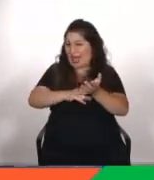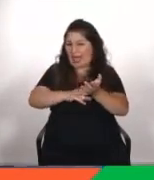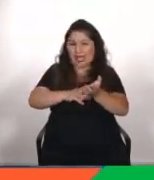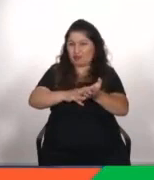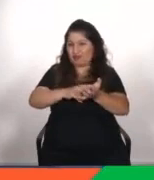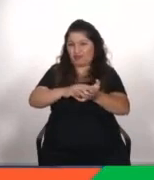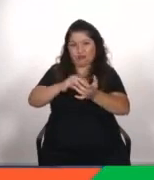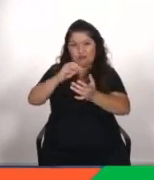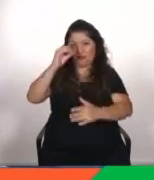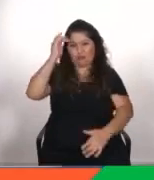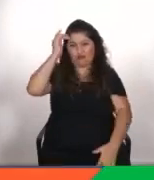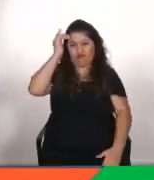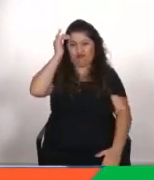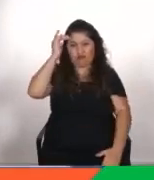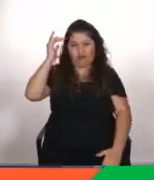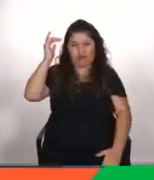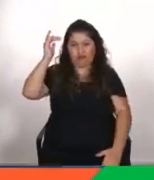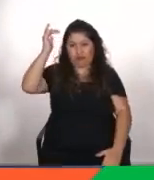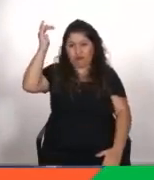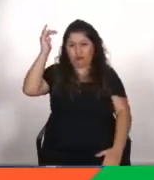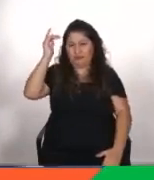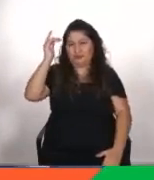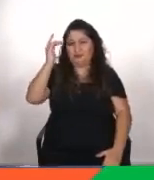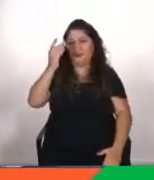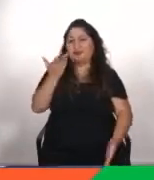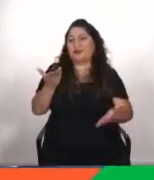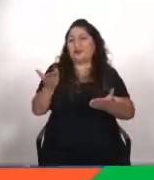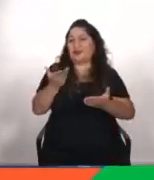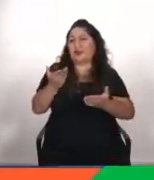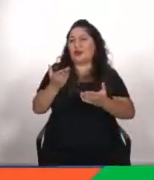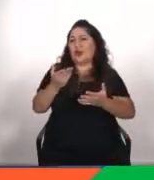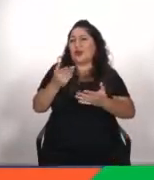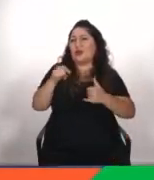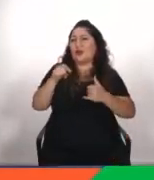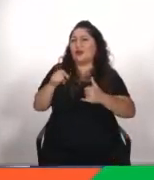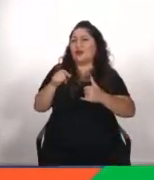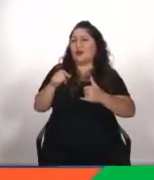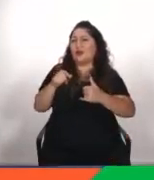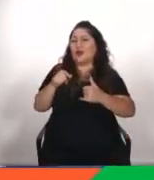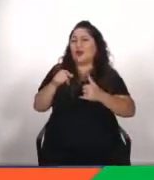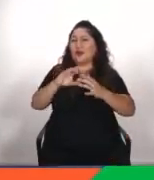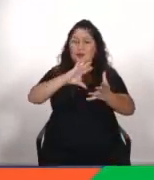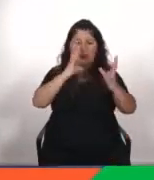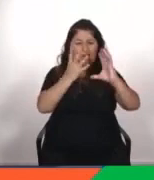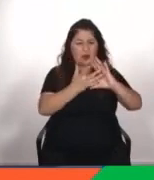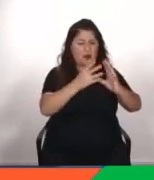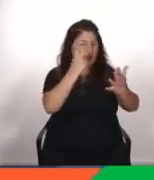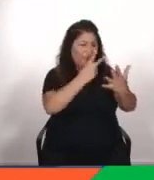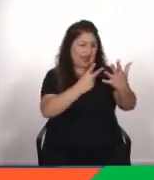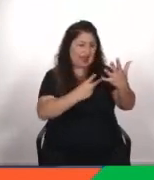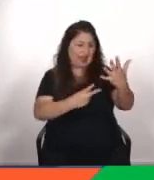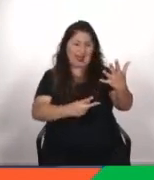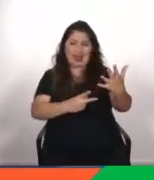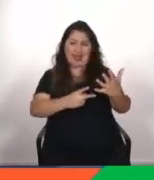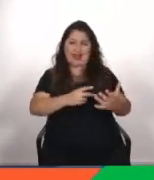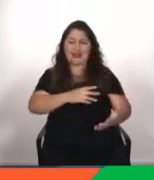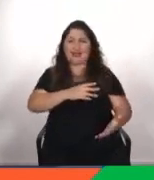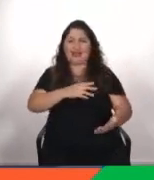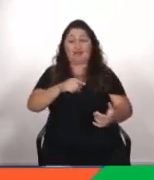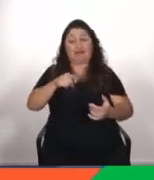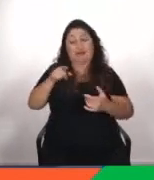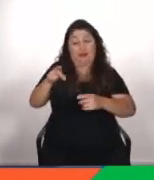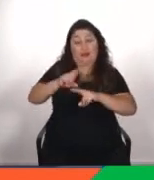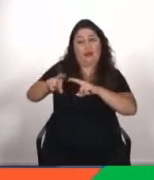¿Cómo se pasa a un mundo tan de las artes, un mundo tan de las humanidades tal vez, de la divulgación? Y lo hace tan bien, porque tú eres un personaje